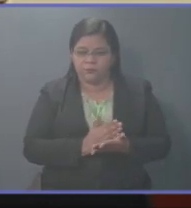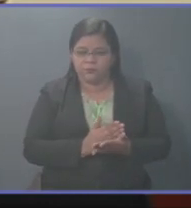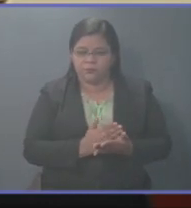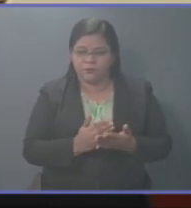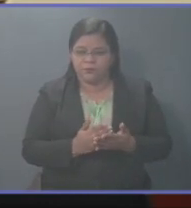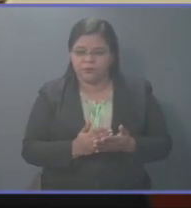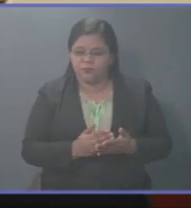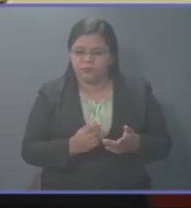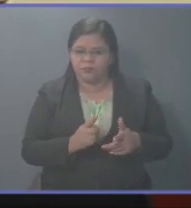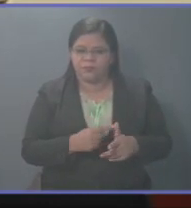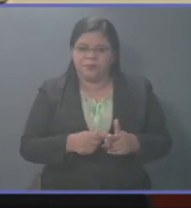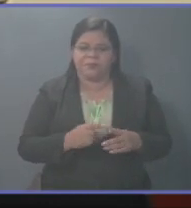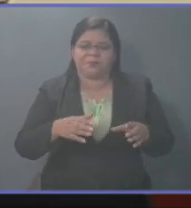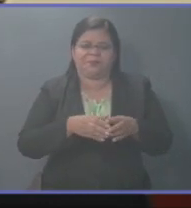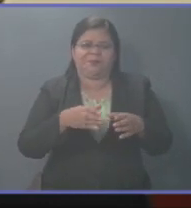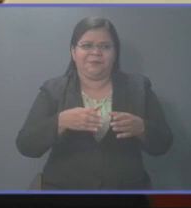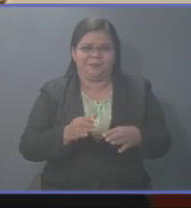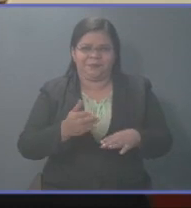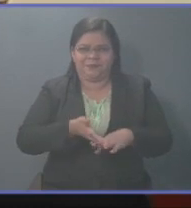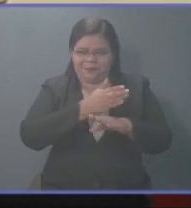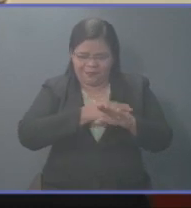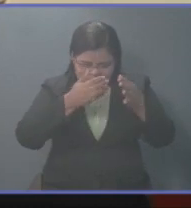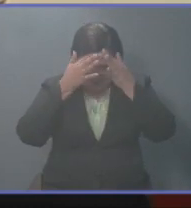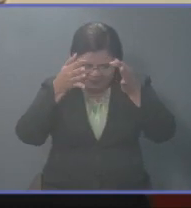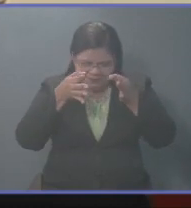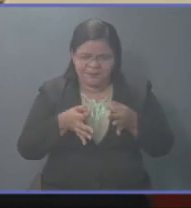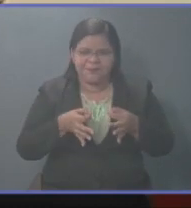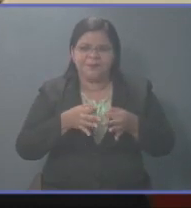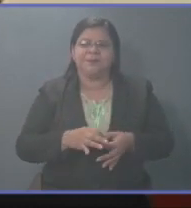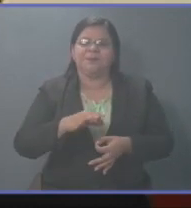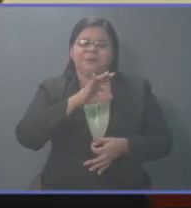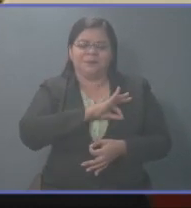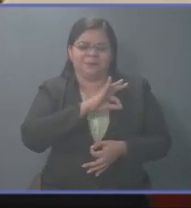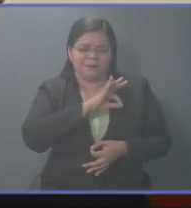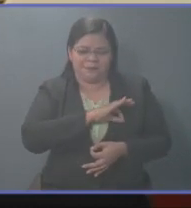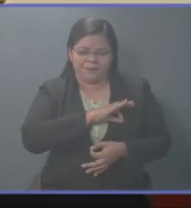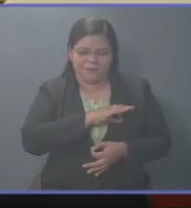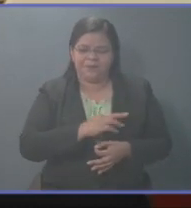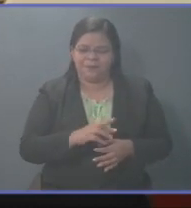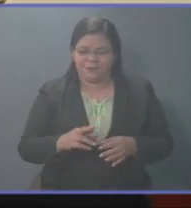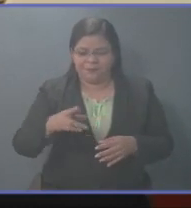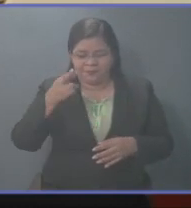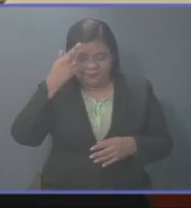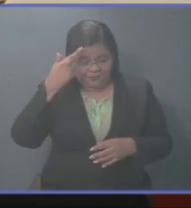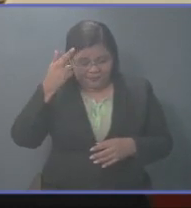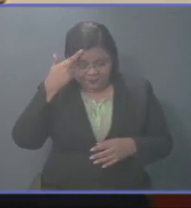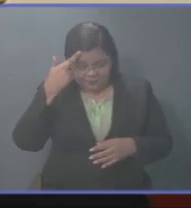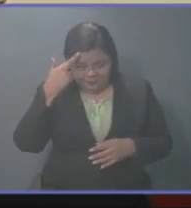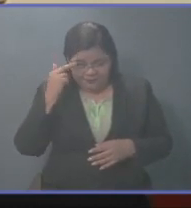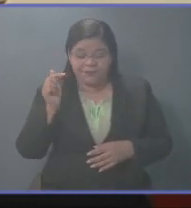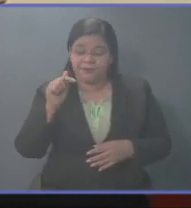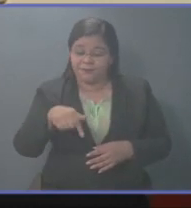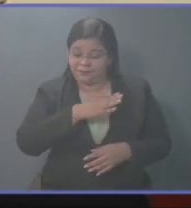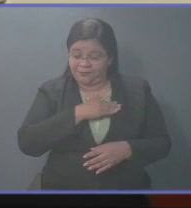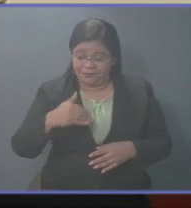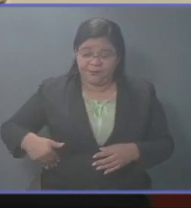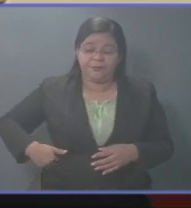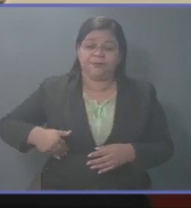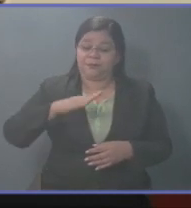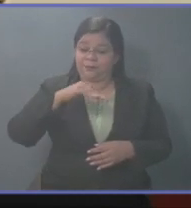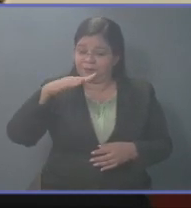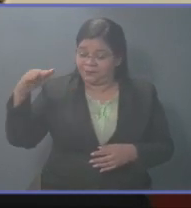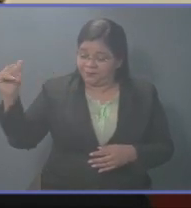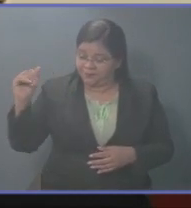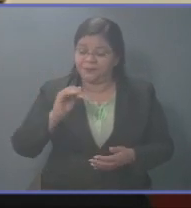comillas, de la comisión que había dictaminado favorablemente, la razón por la cual el señor presidente de la